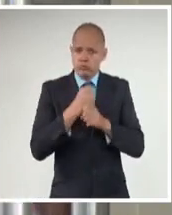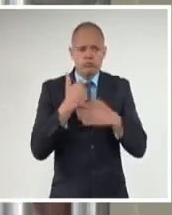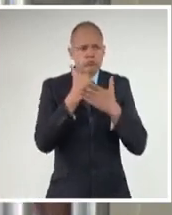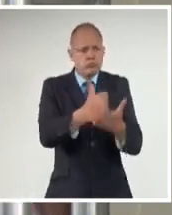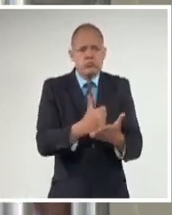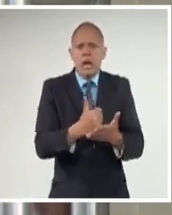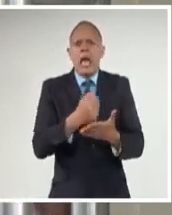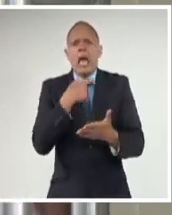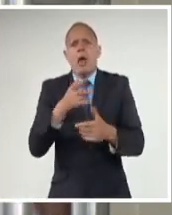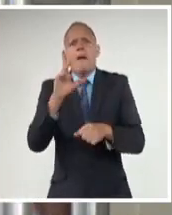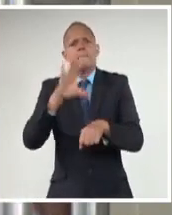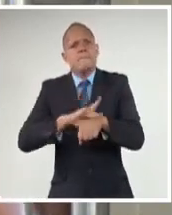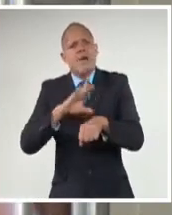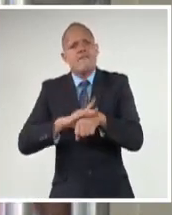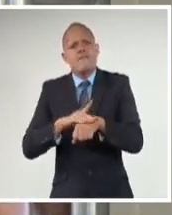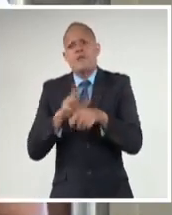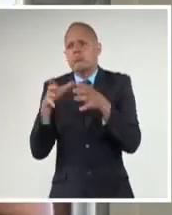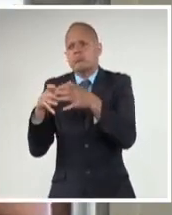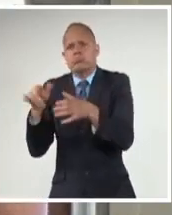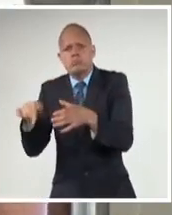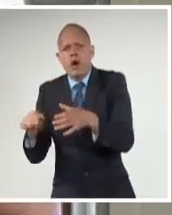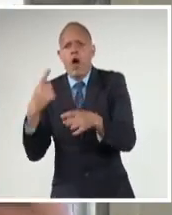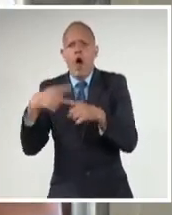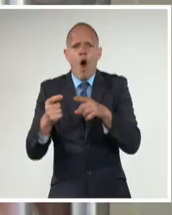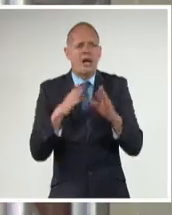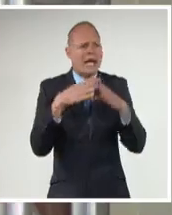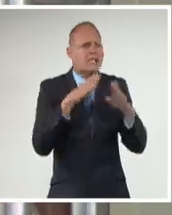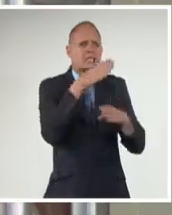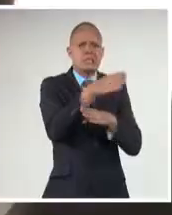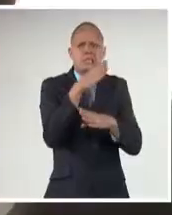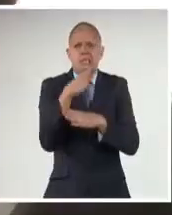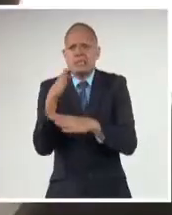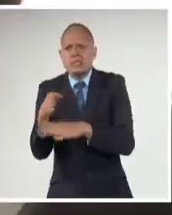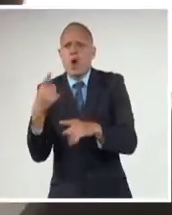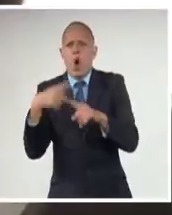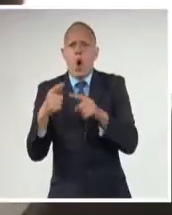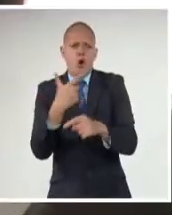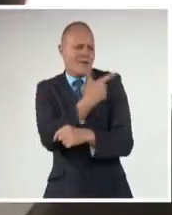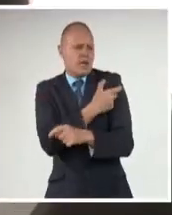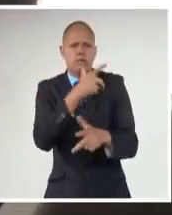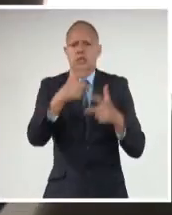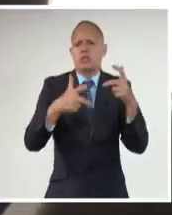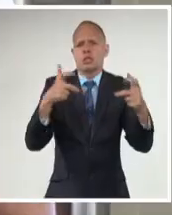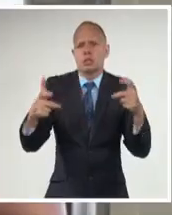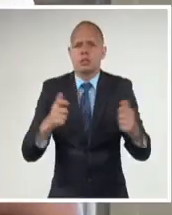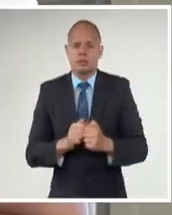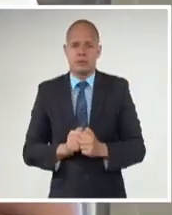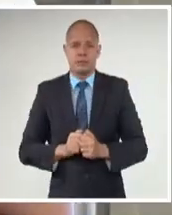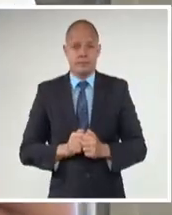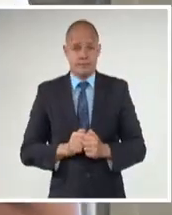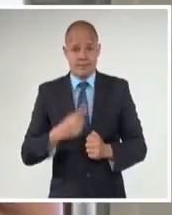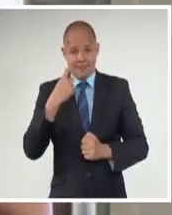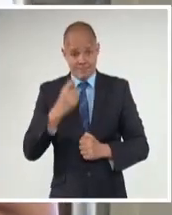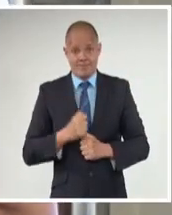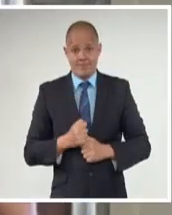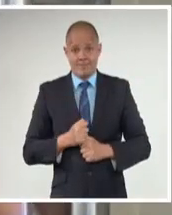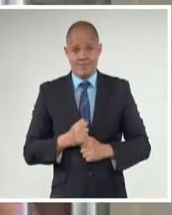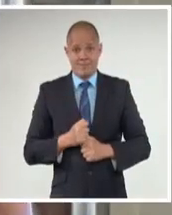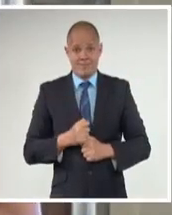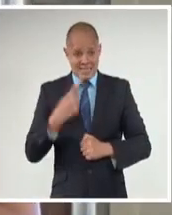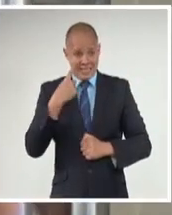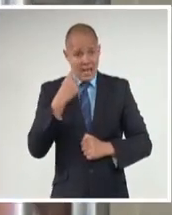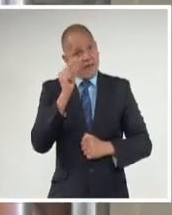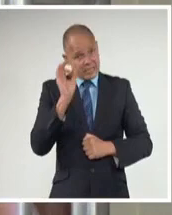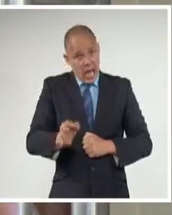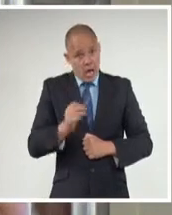de aislamiento, en la pesquisa, en la campaña de vacunación. En este momento